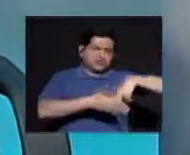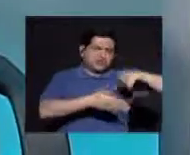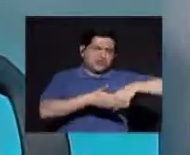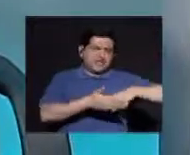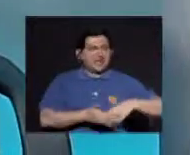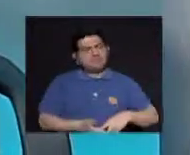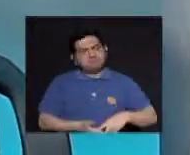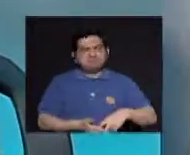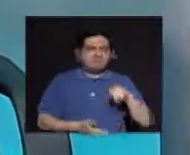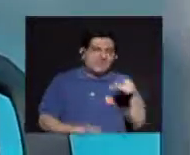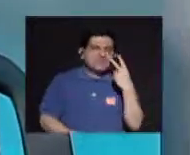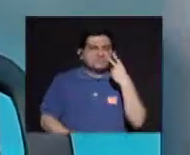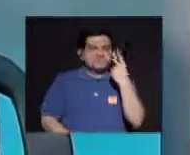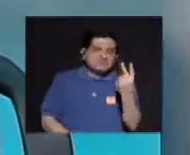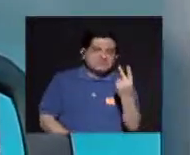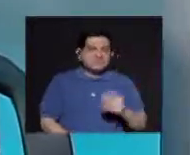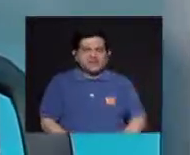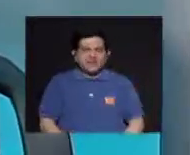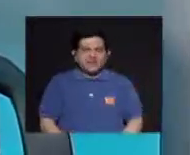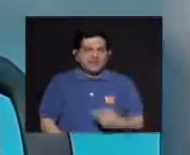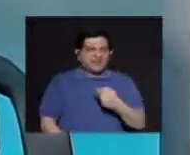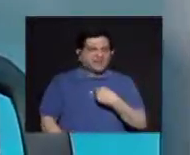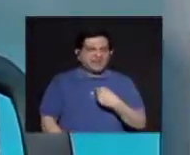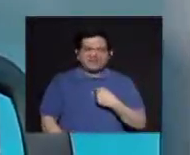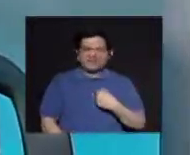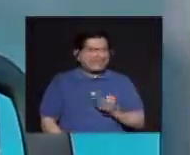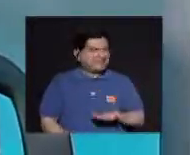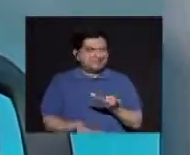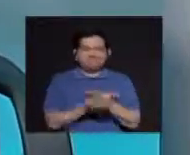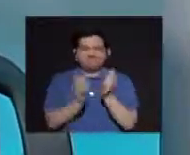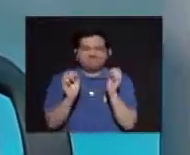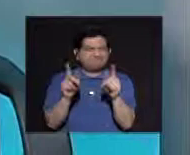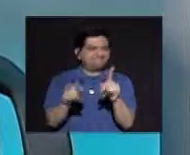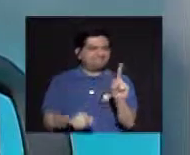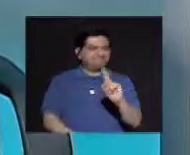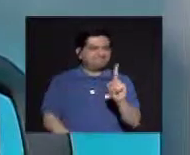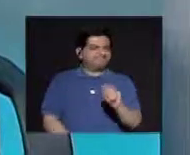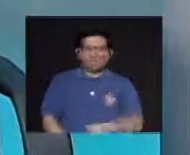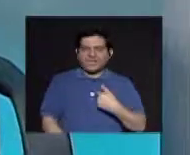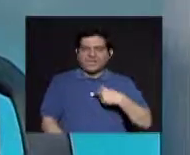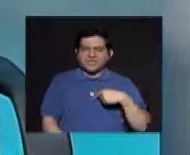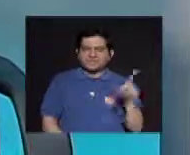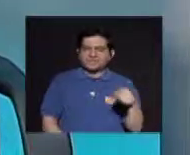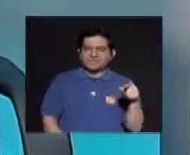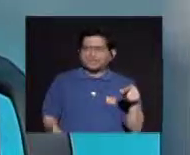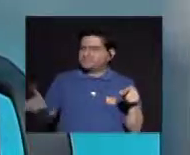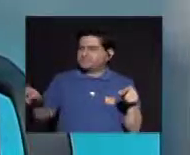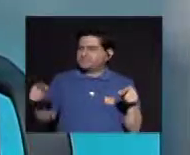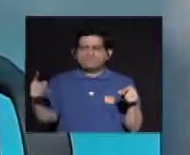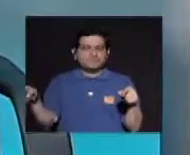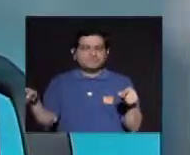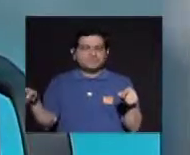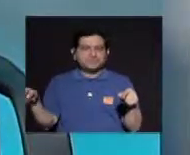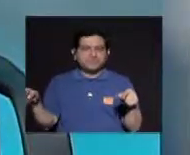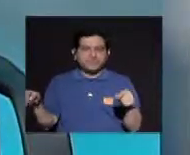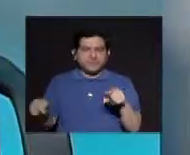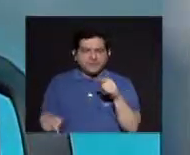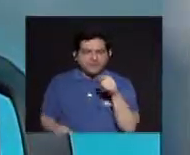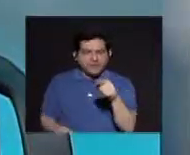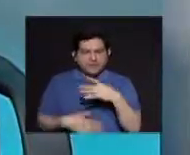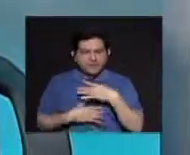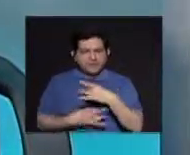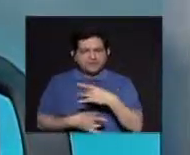yo los leía y yo decía, bueno, visualmente no me ofrece tantas posibilidades y así los iba como descartando.